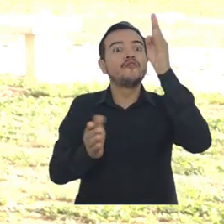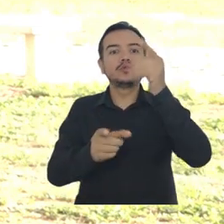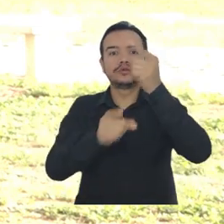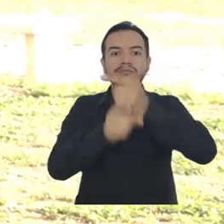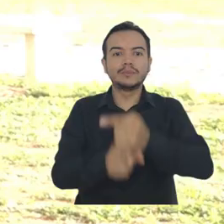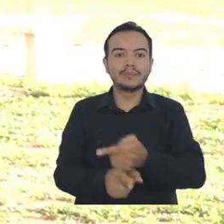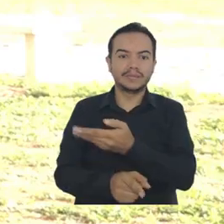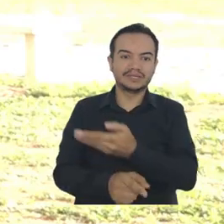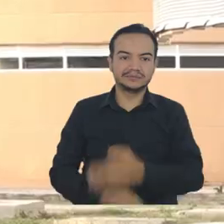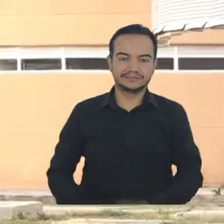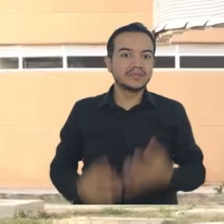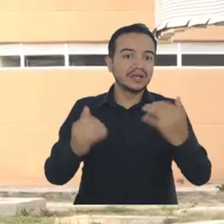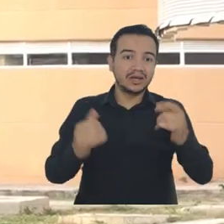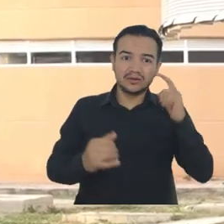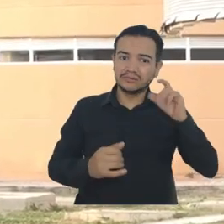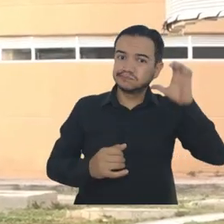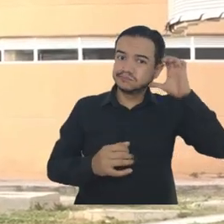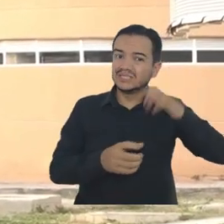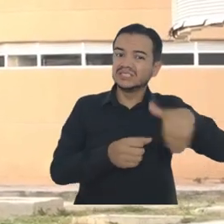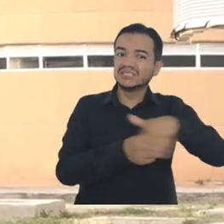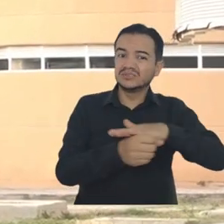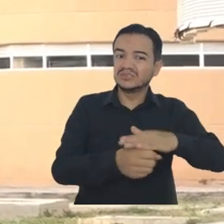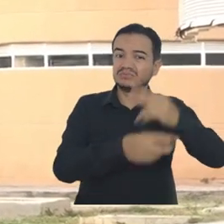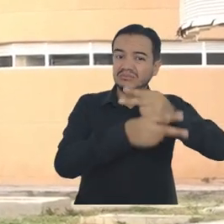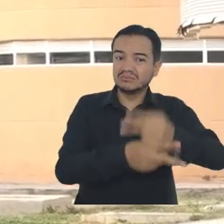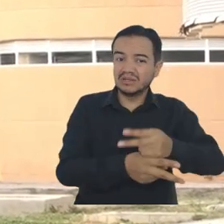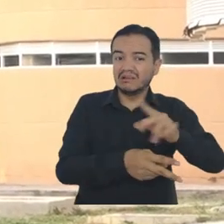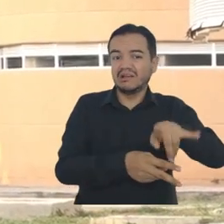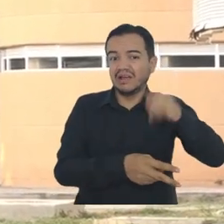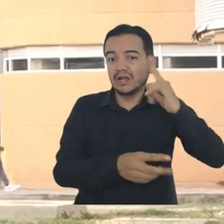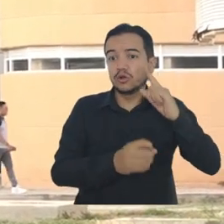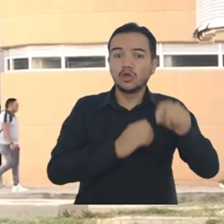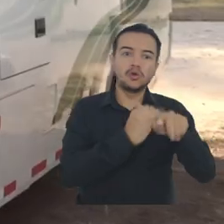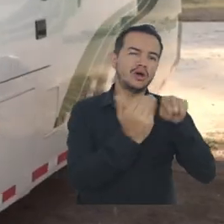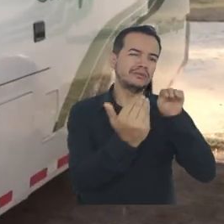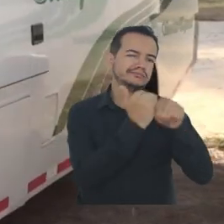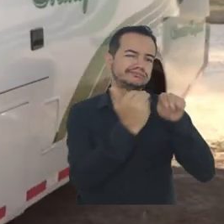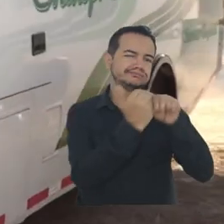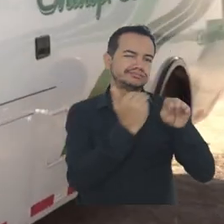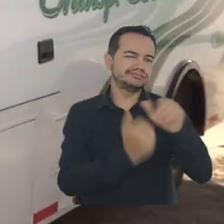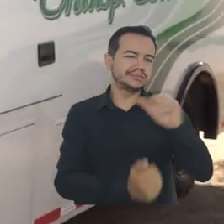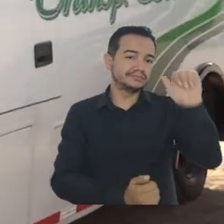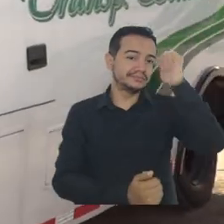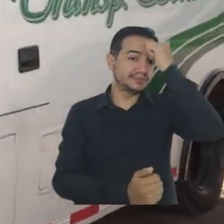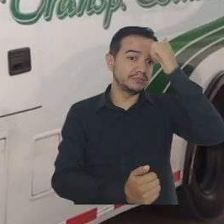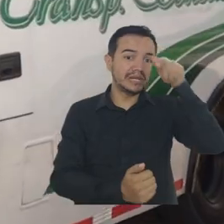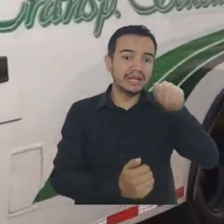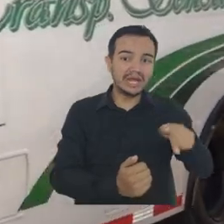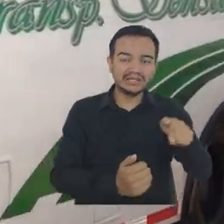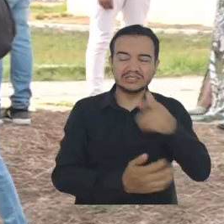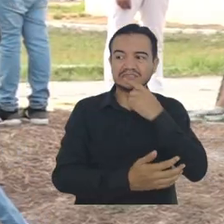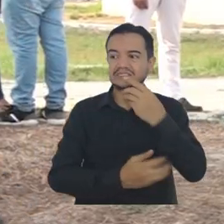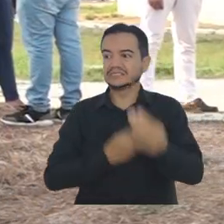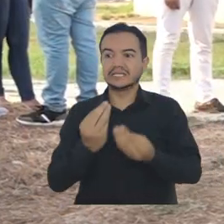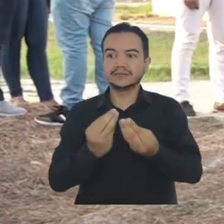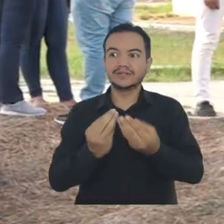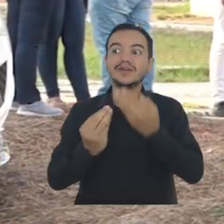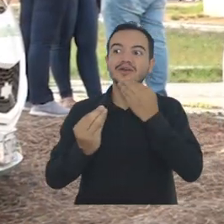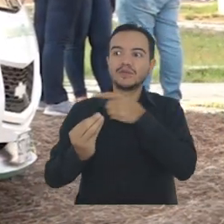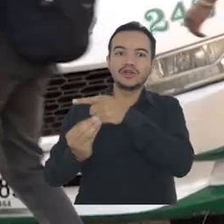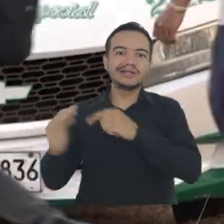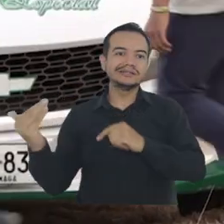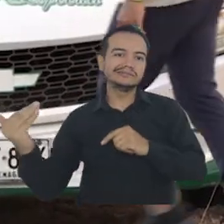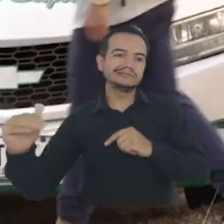el futuro del país. Para prevenir que los estudiantes sean víctimas de la inseguridad y además eviten el alto tráfico en la troncal del